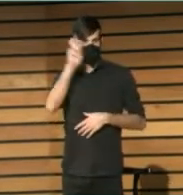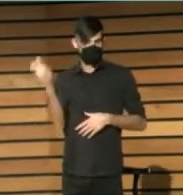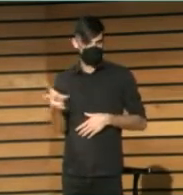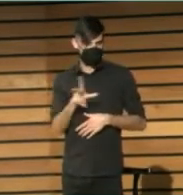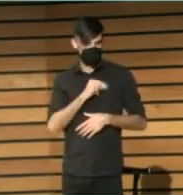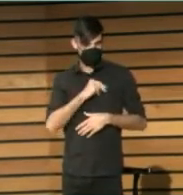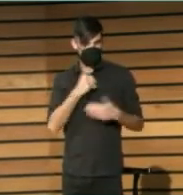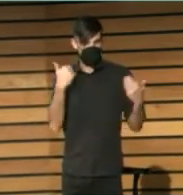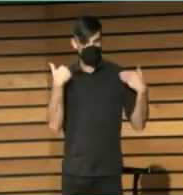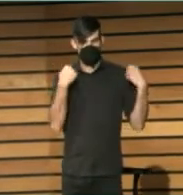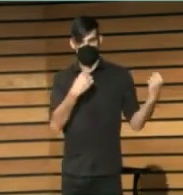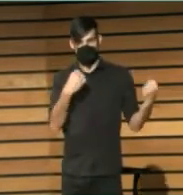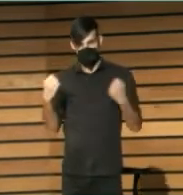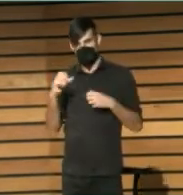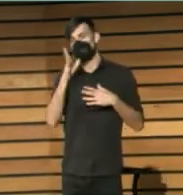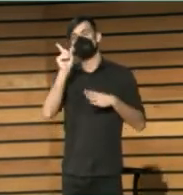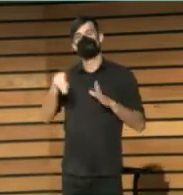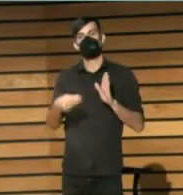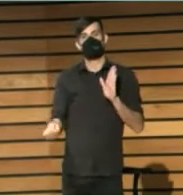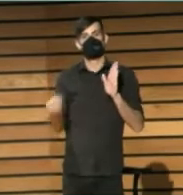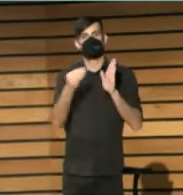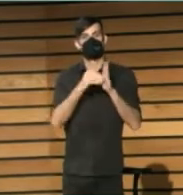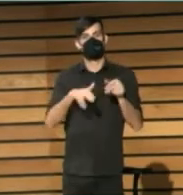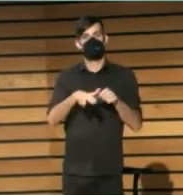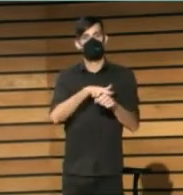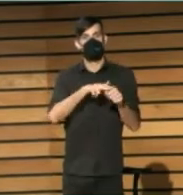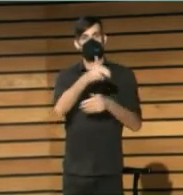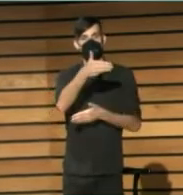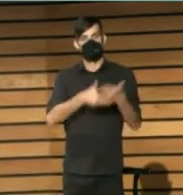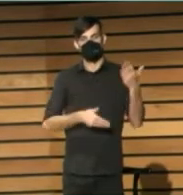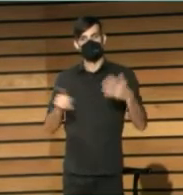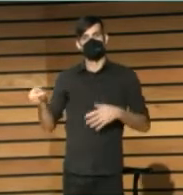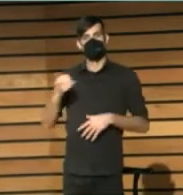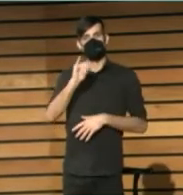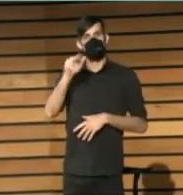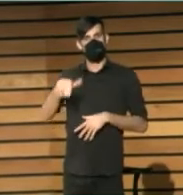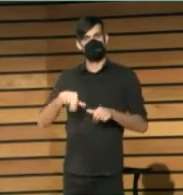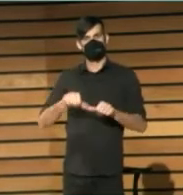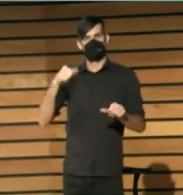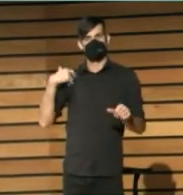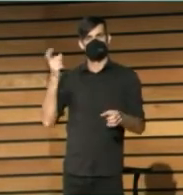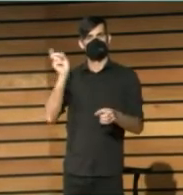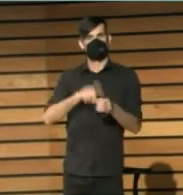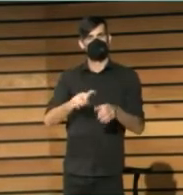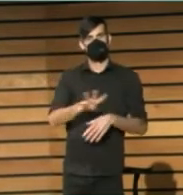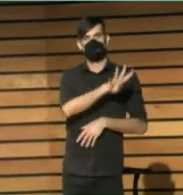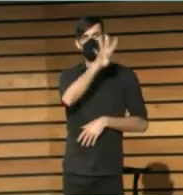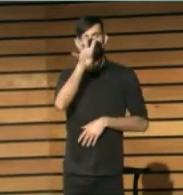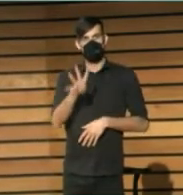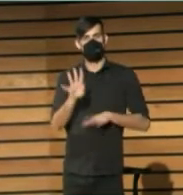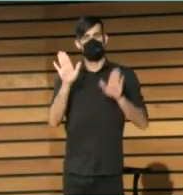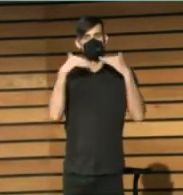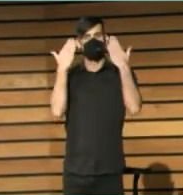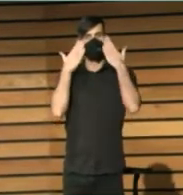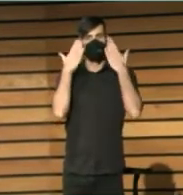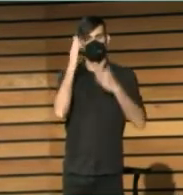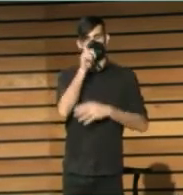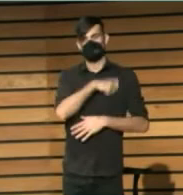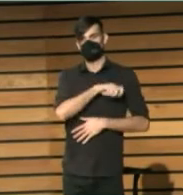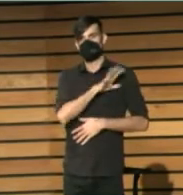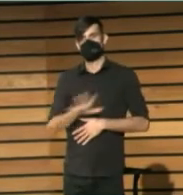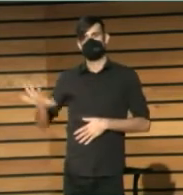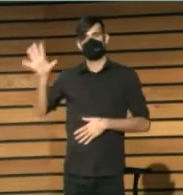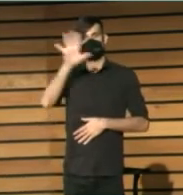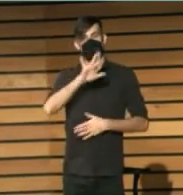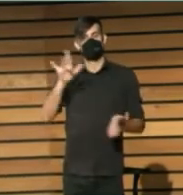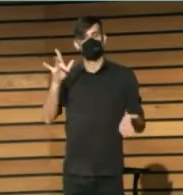del periódico El País. Juan Cruz ya participó con nosotros en el IV Congreso Nacional de Bibliotecas Públicas, que se celebró en A Coruña